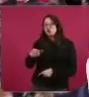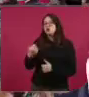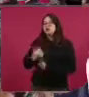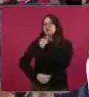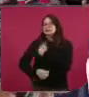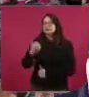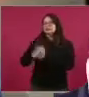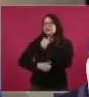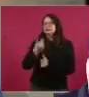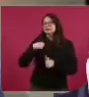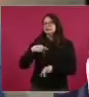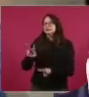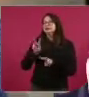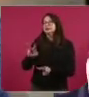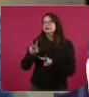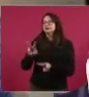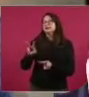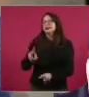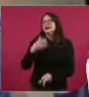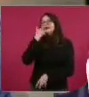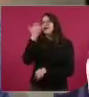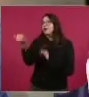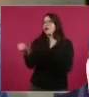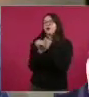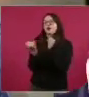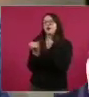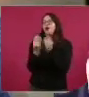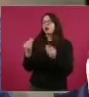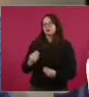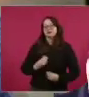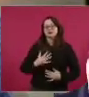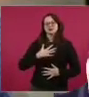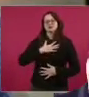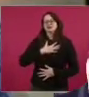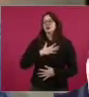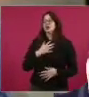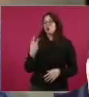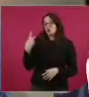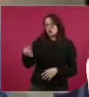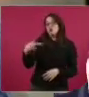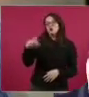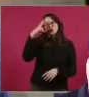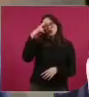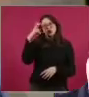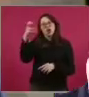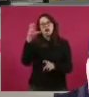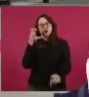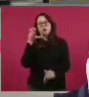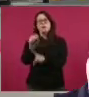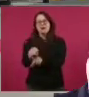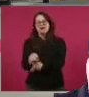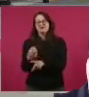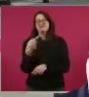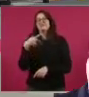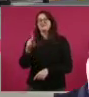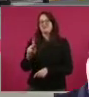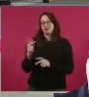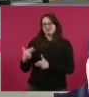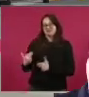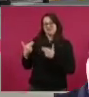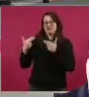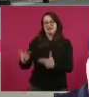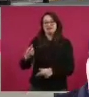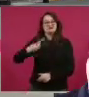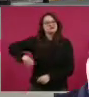tu tenacidad dentro de las pistas. Sé que solo estabas cumpliendo tus sueños, pero eso bastó para que tu legado siga